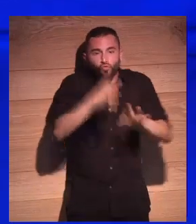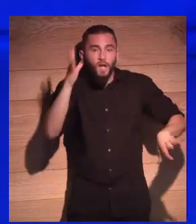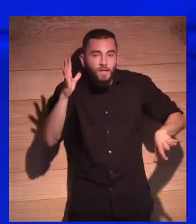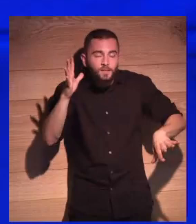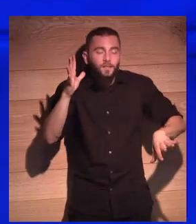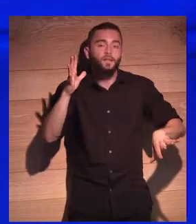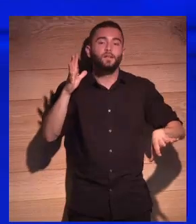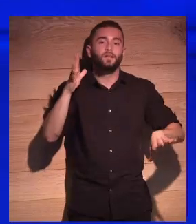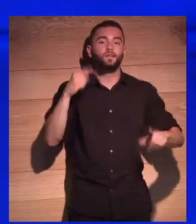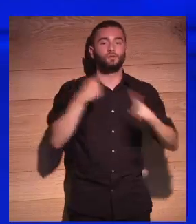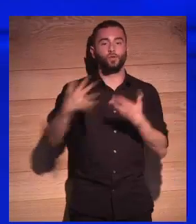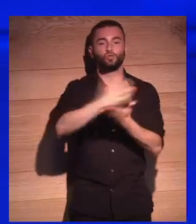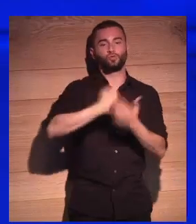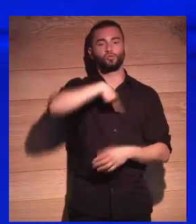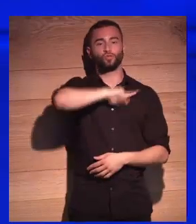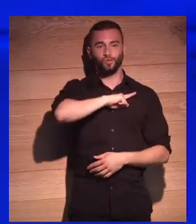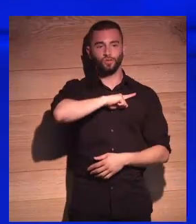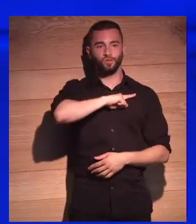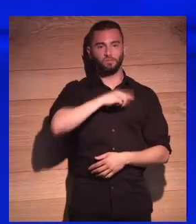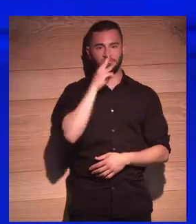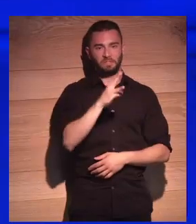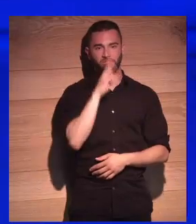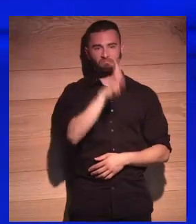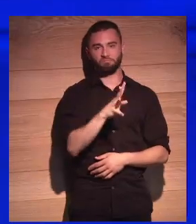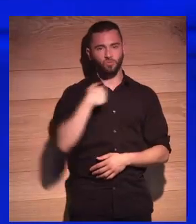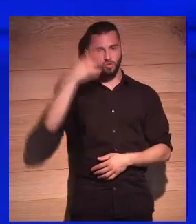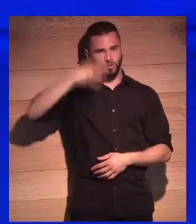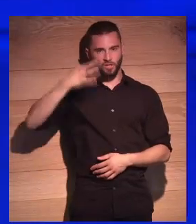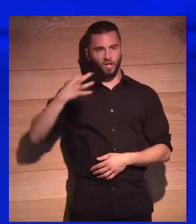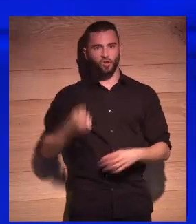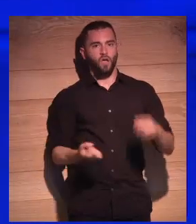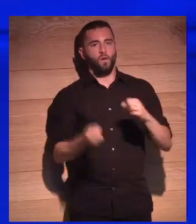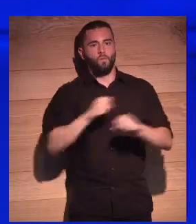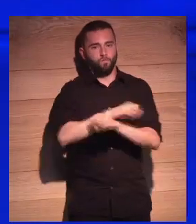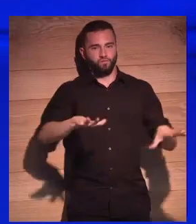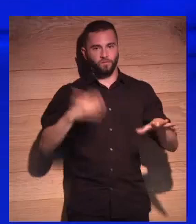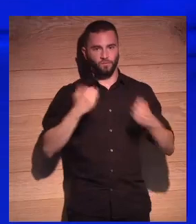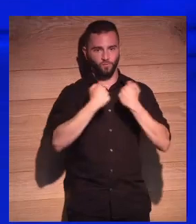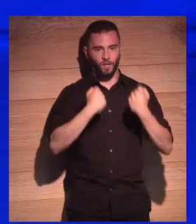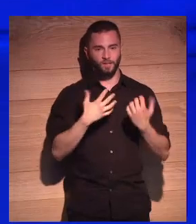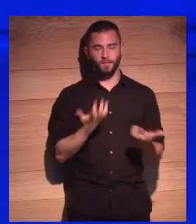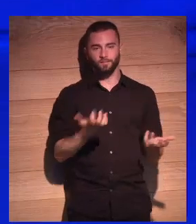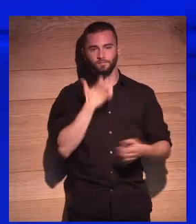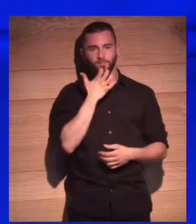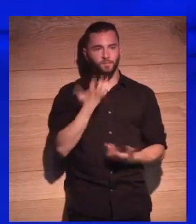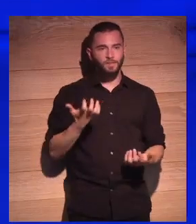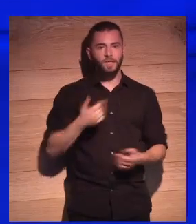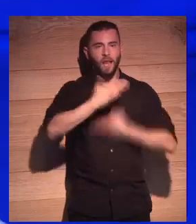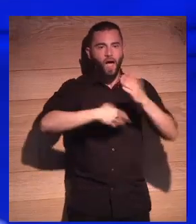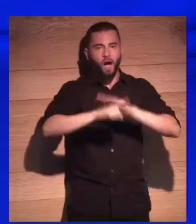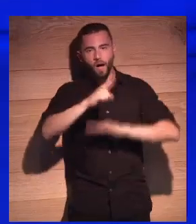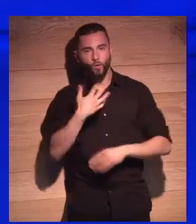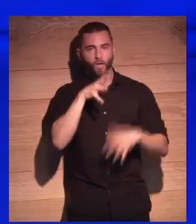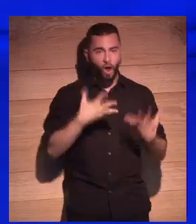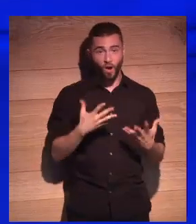suerte, por lo menos para todos nosotros, de aquí 3-4 años, yo creo que puede ser bastante masivo. Una vez que digamos, la evolución de esto que